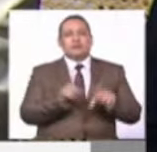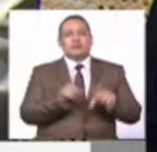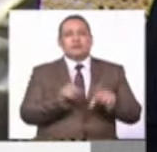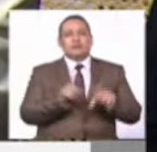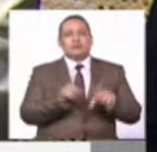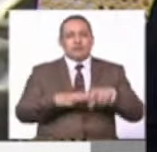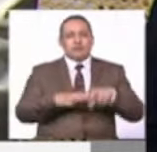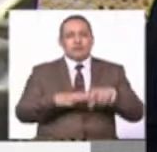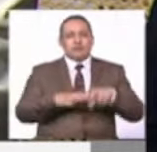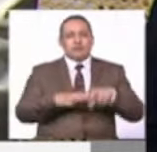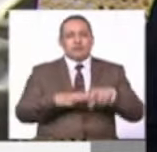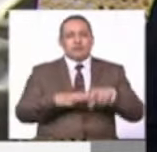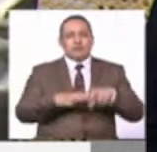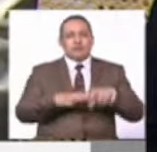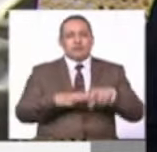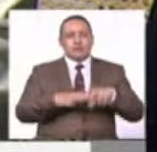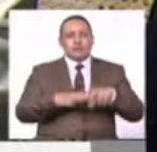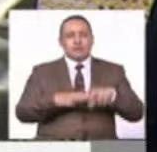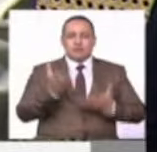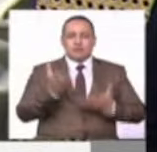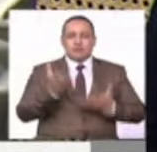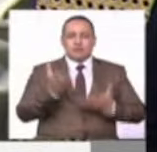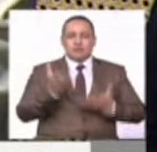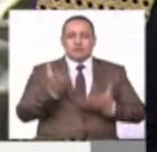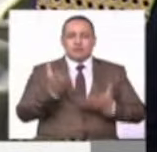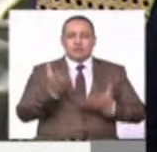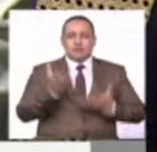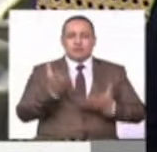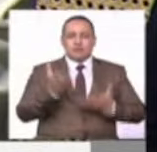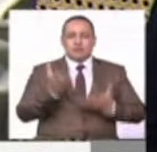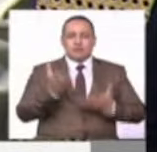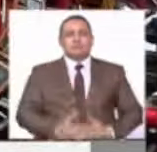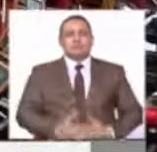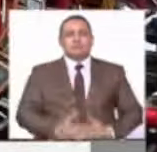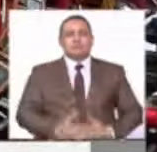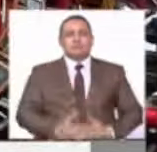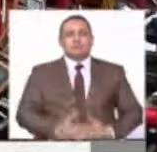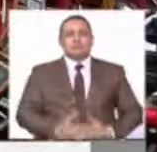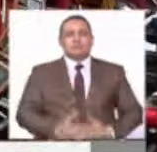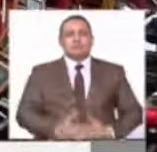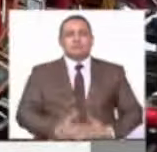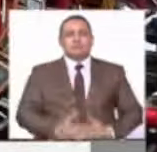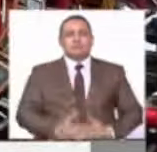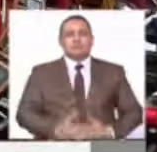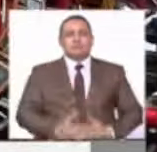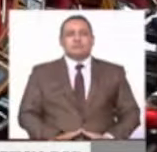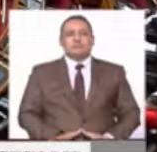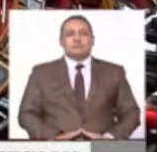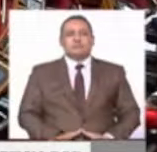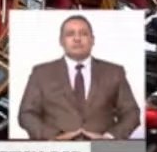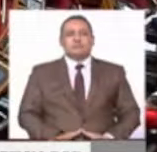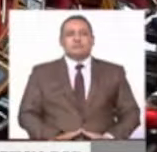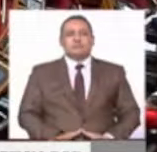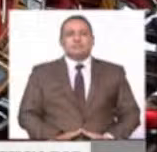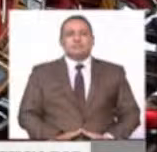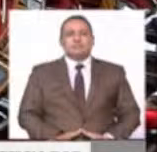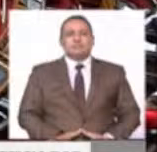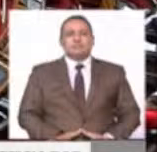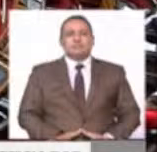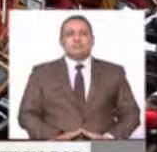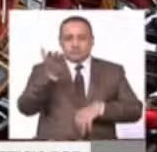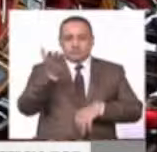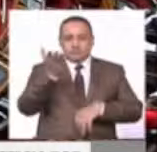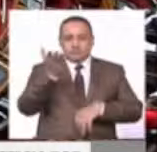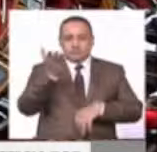dror Samuel abat yupan Muchas gracias doct tiene uso